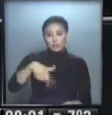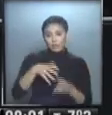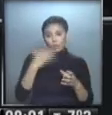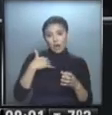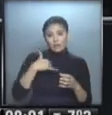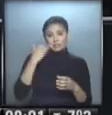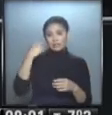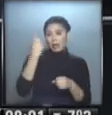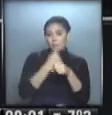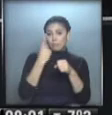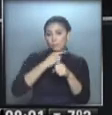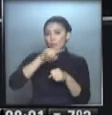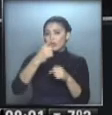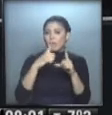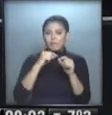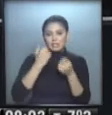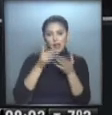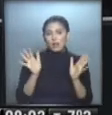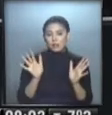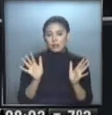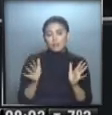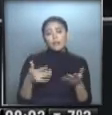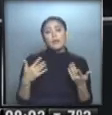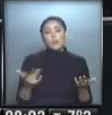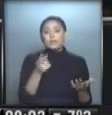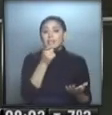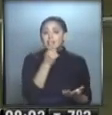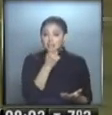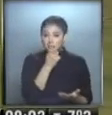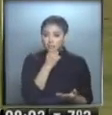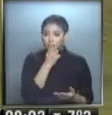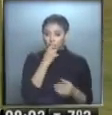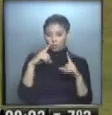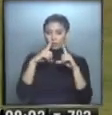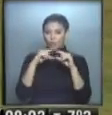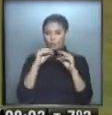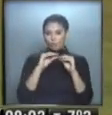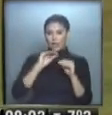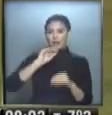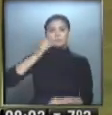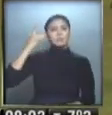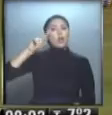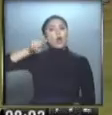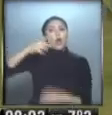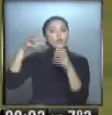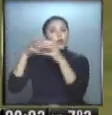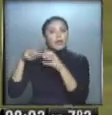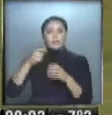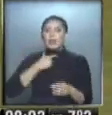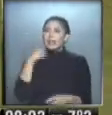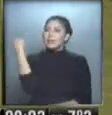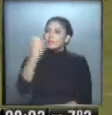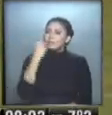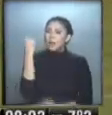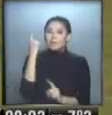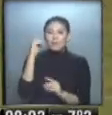queda libre en la próxima fecha. Es muy probable que, además de no darse los resultados de todas victorias de los equipos que buscan ese mismo